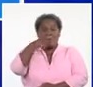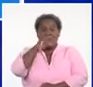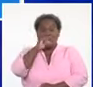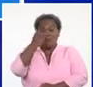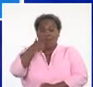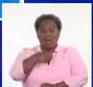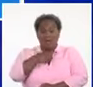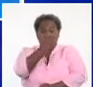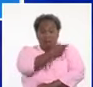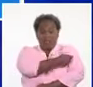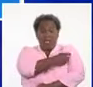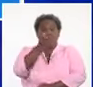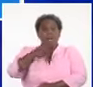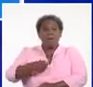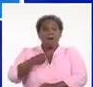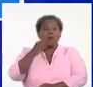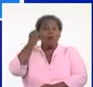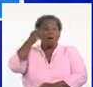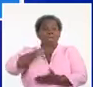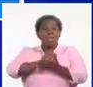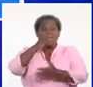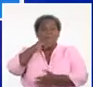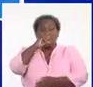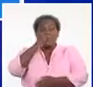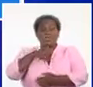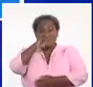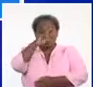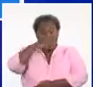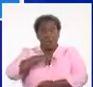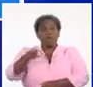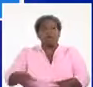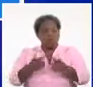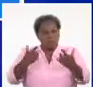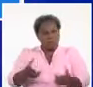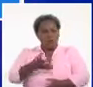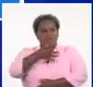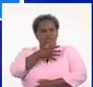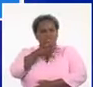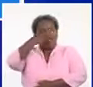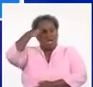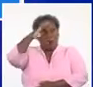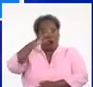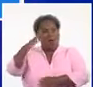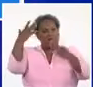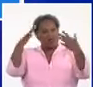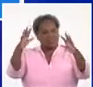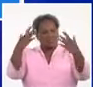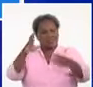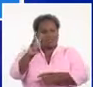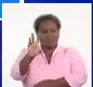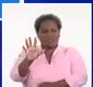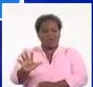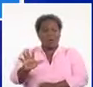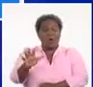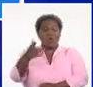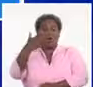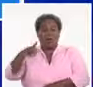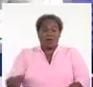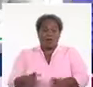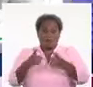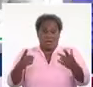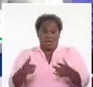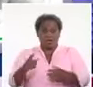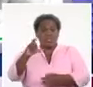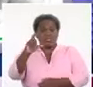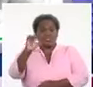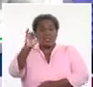Mambisa, por haberle cumplido a Fidel y a Cuba. ¡Feliz 35 aniversario! El CIGB, por sus siglas,